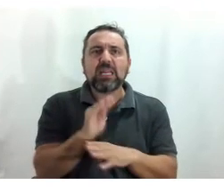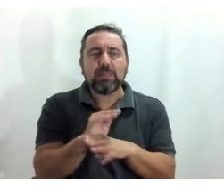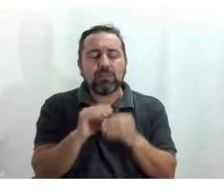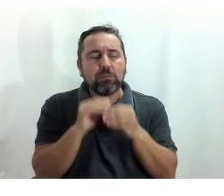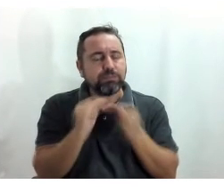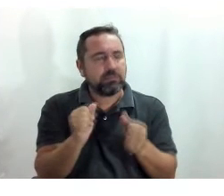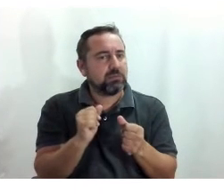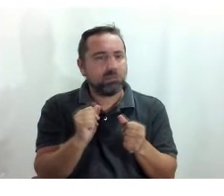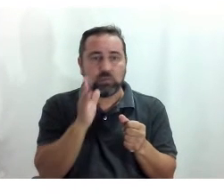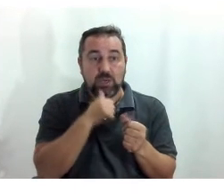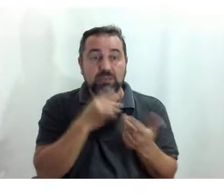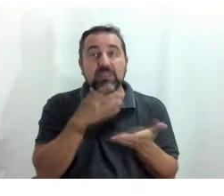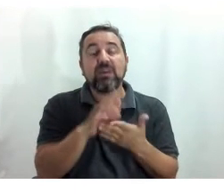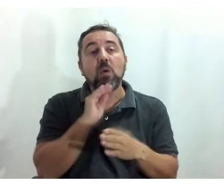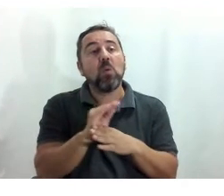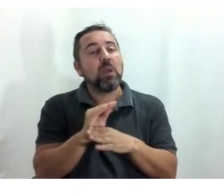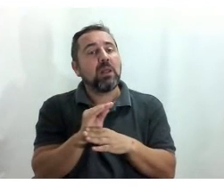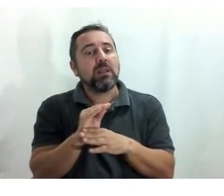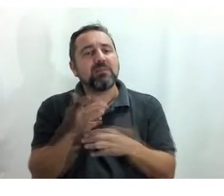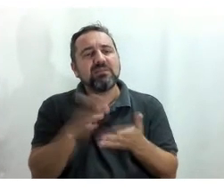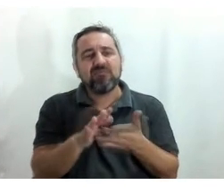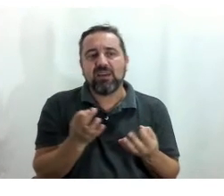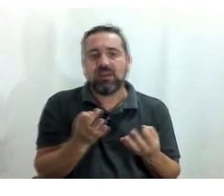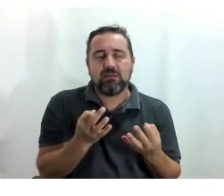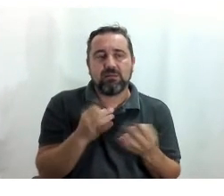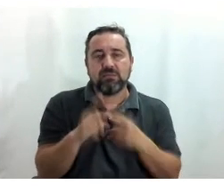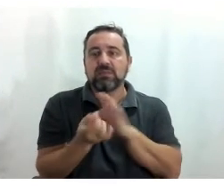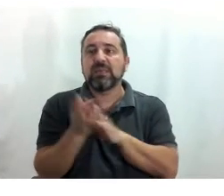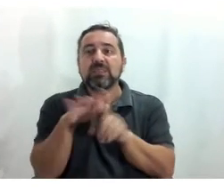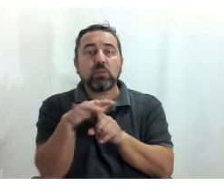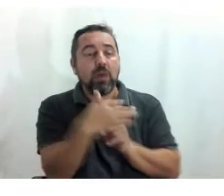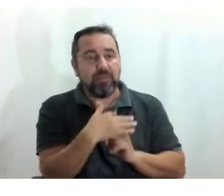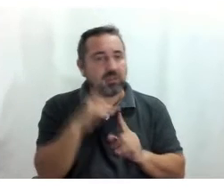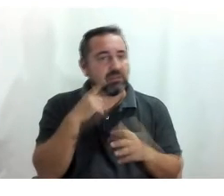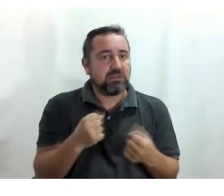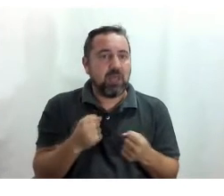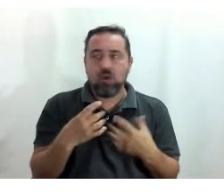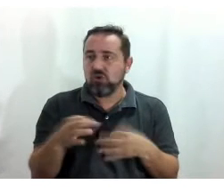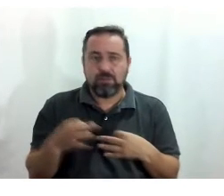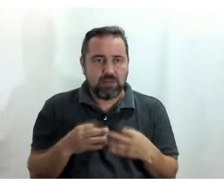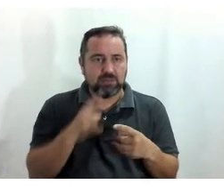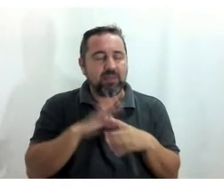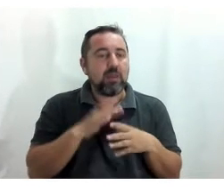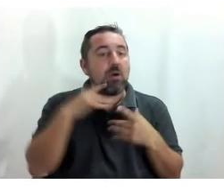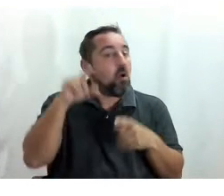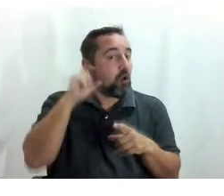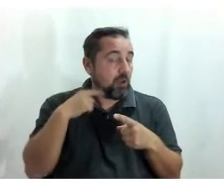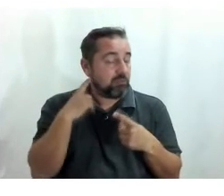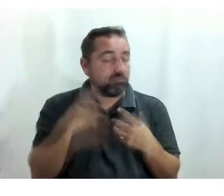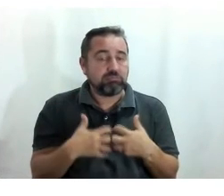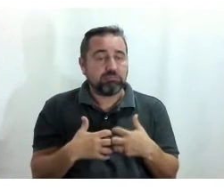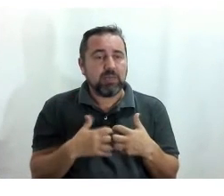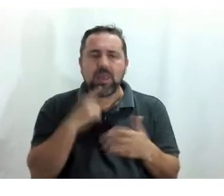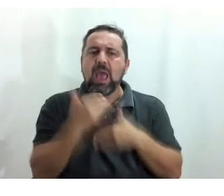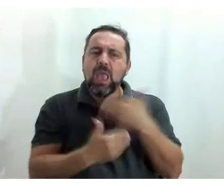curativo, entendiendo como curativo aquel que va a restablecer la situación sana o normal del órgano auditivo. Sí que existen muchos